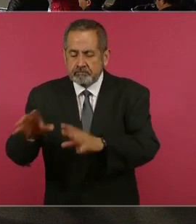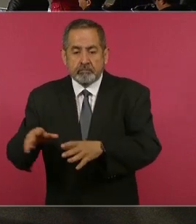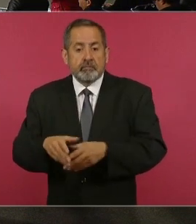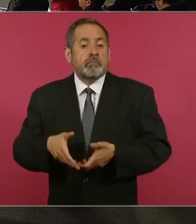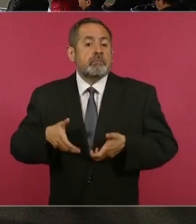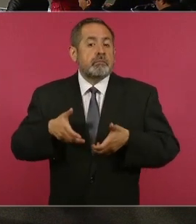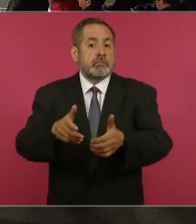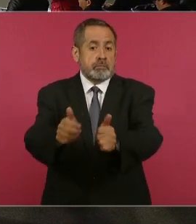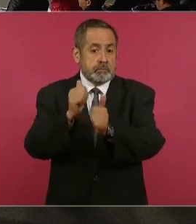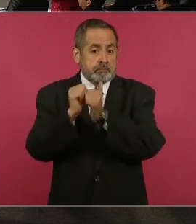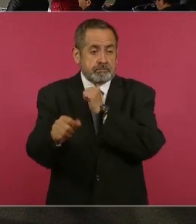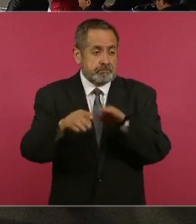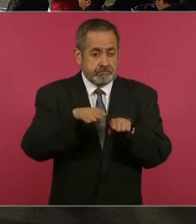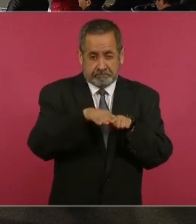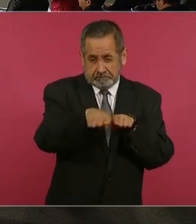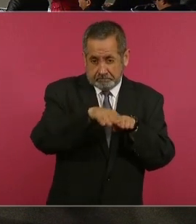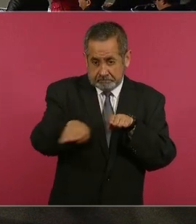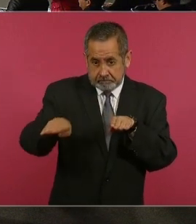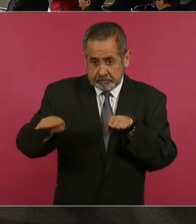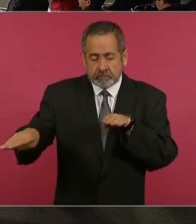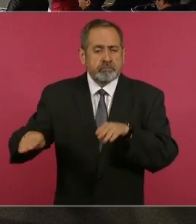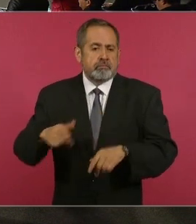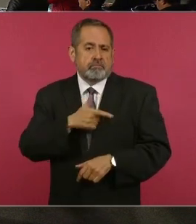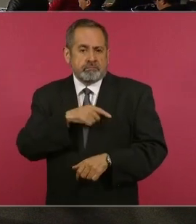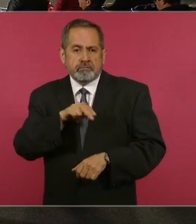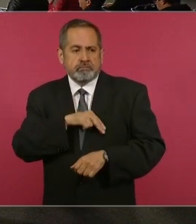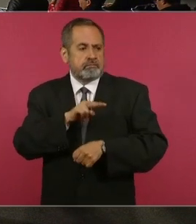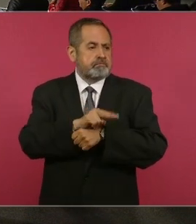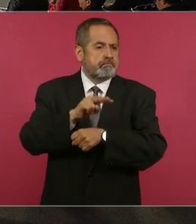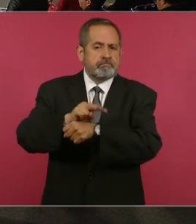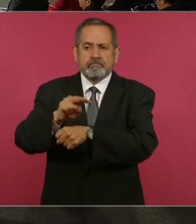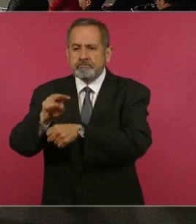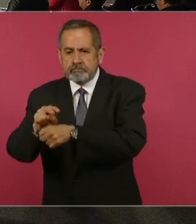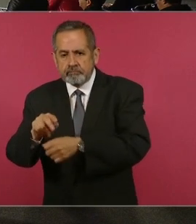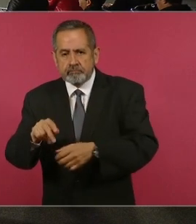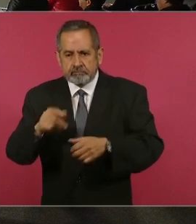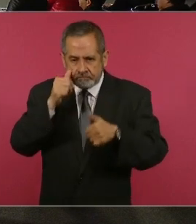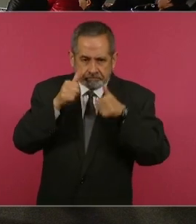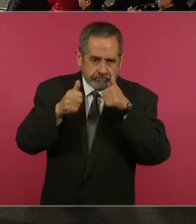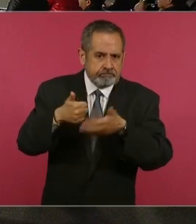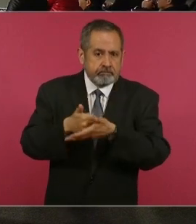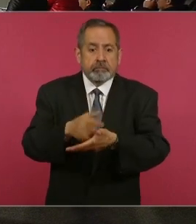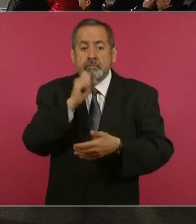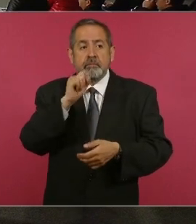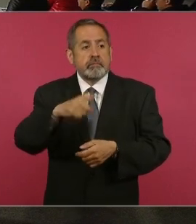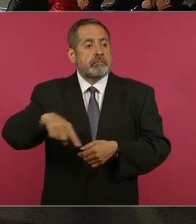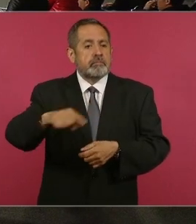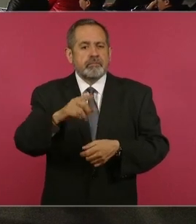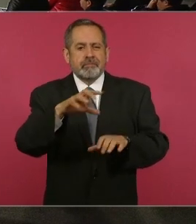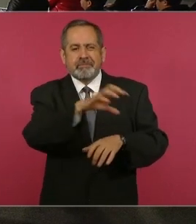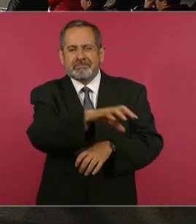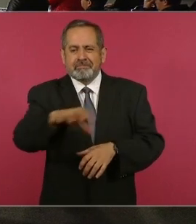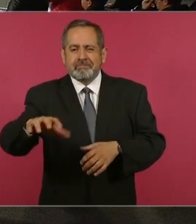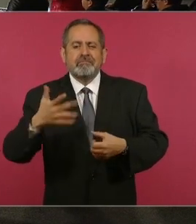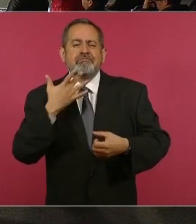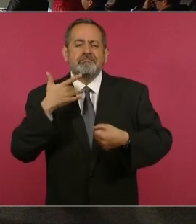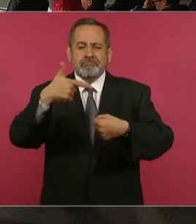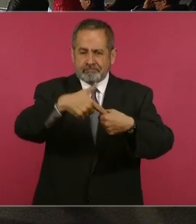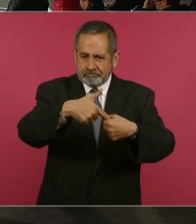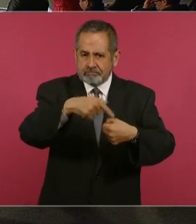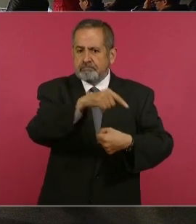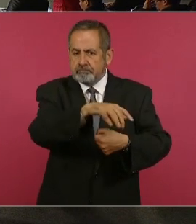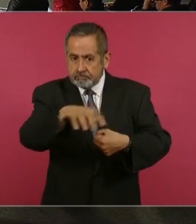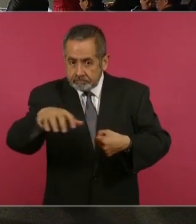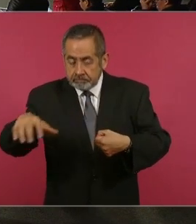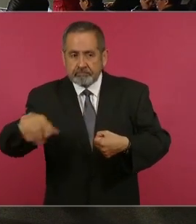de comunicación y brinda seguridad a estaciones gasolineras, bodegas, central de abasto y